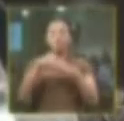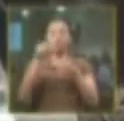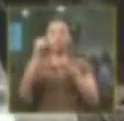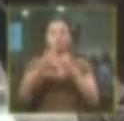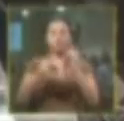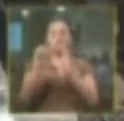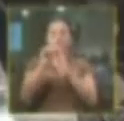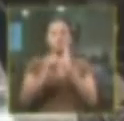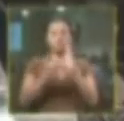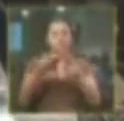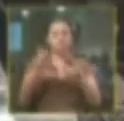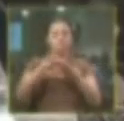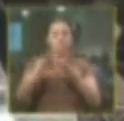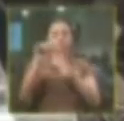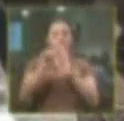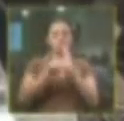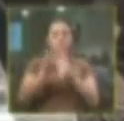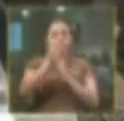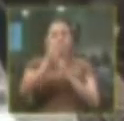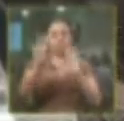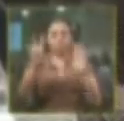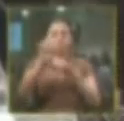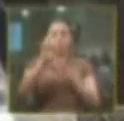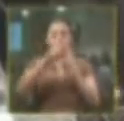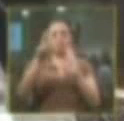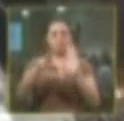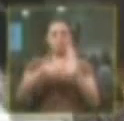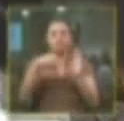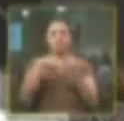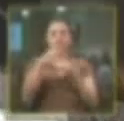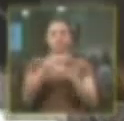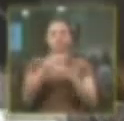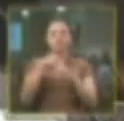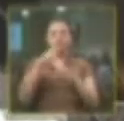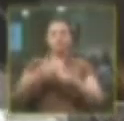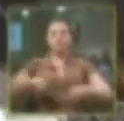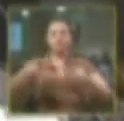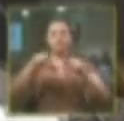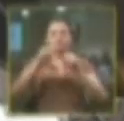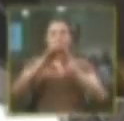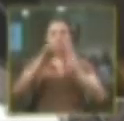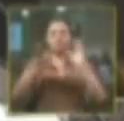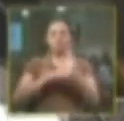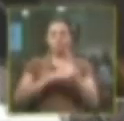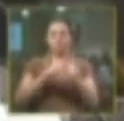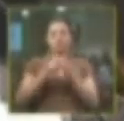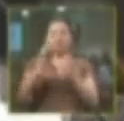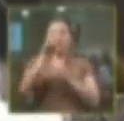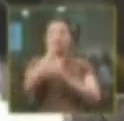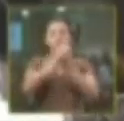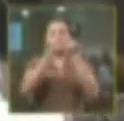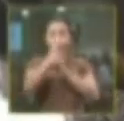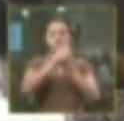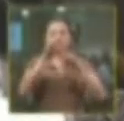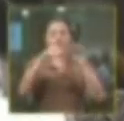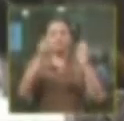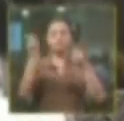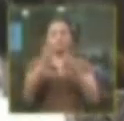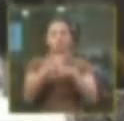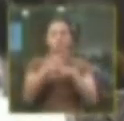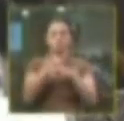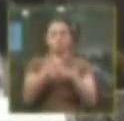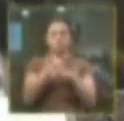inciso del artículo 47 del Reglamento de Funcionamiento de la Asamblea Constituyente. Las observaciones que se